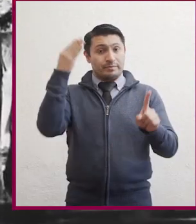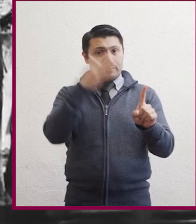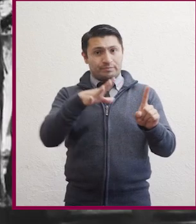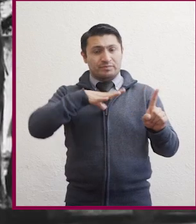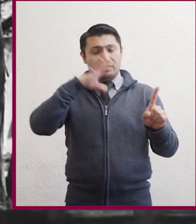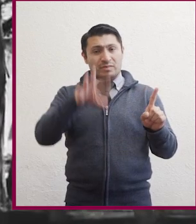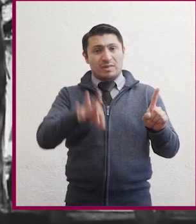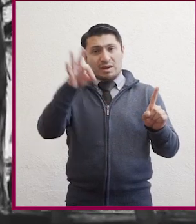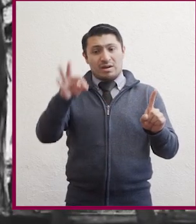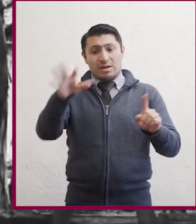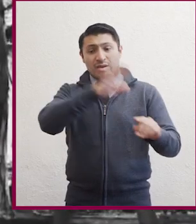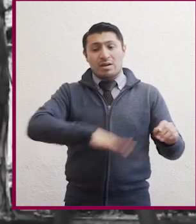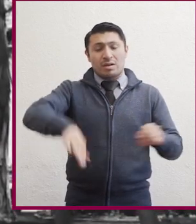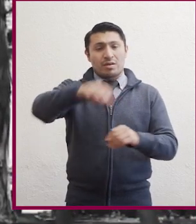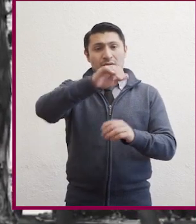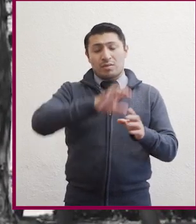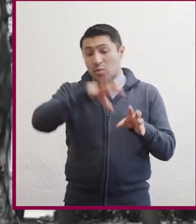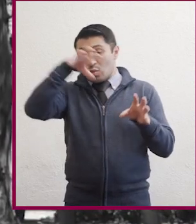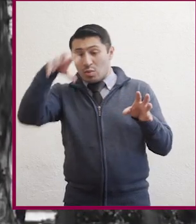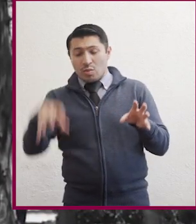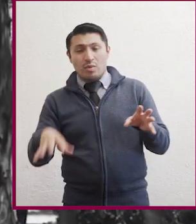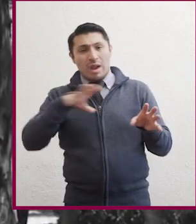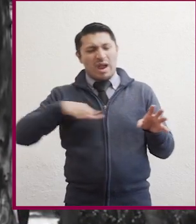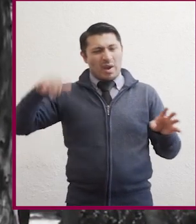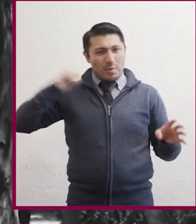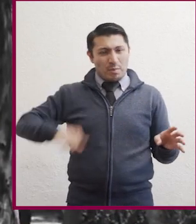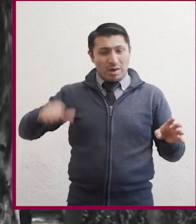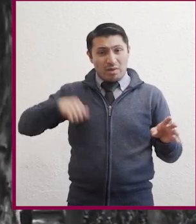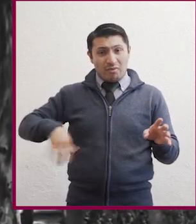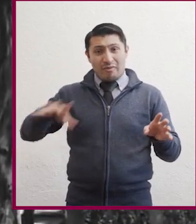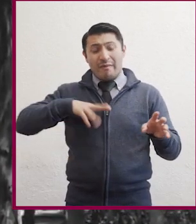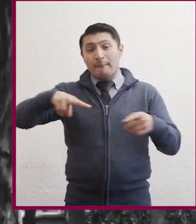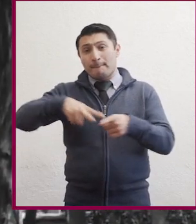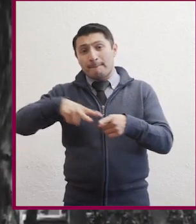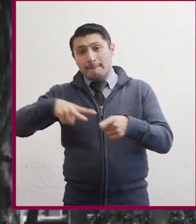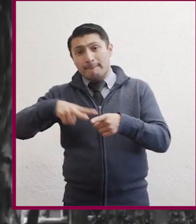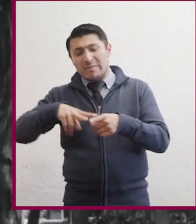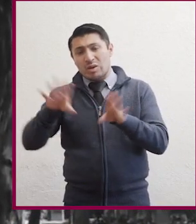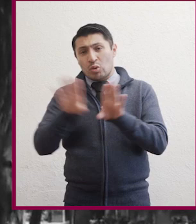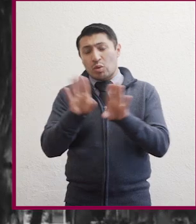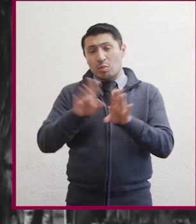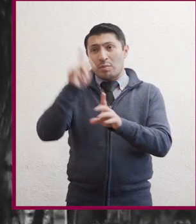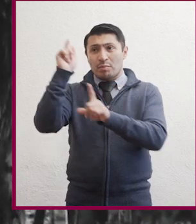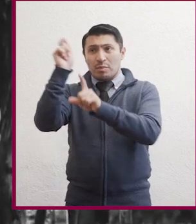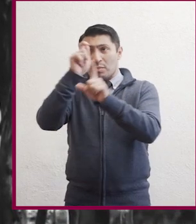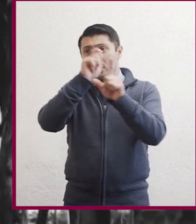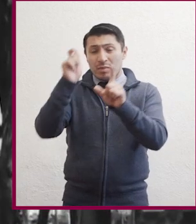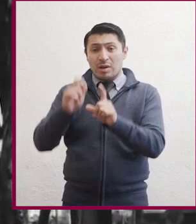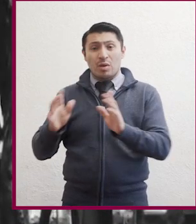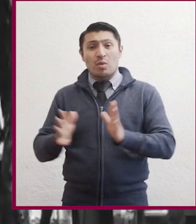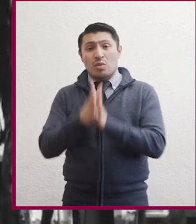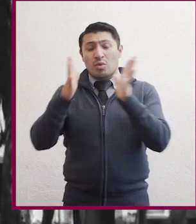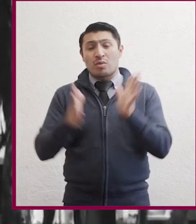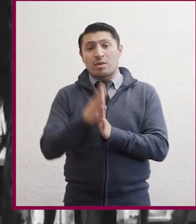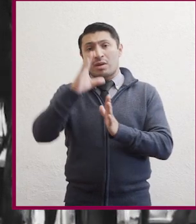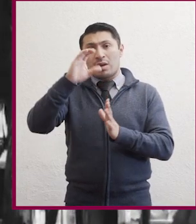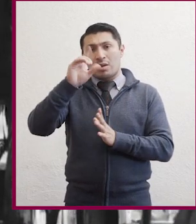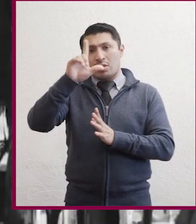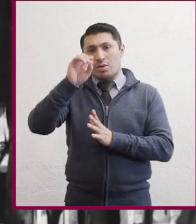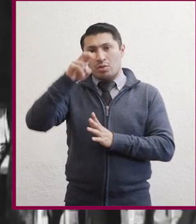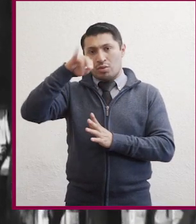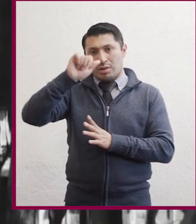Para ello fue elegido el terreno aledaño, donde décadas atrás hubo un parque que estaba adornado con la llamada Fuente